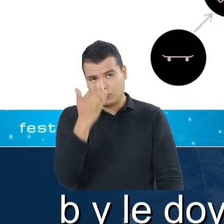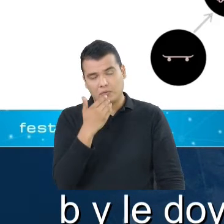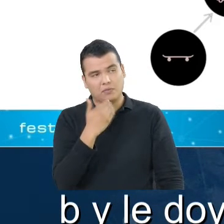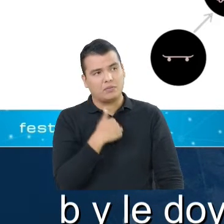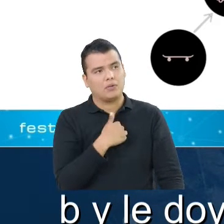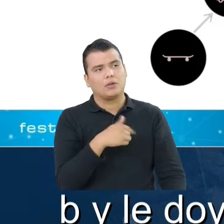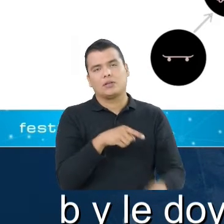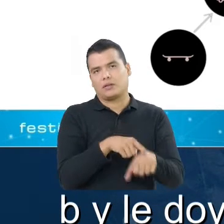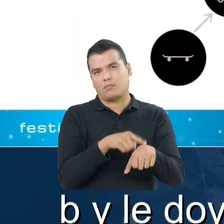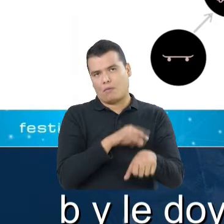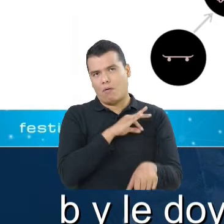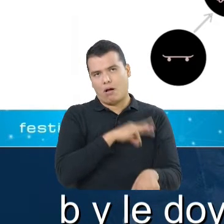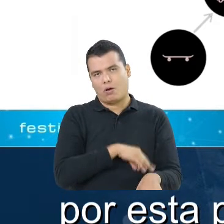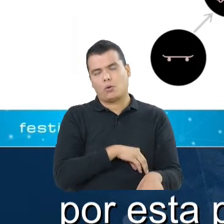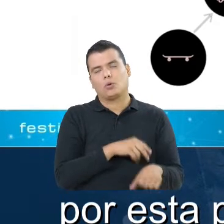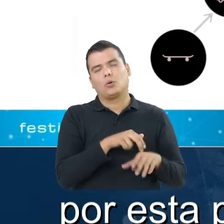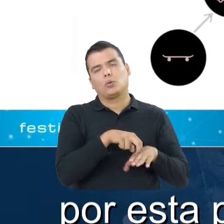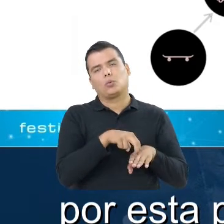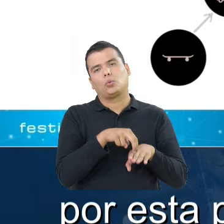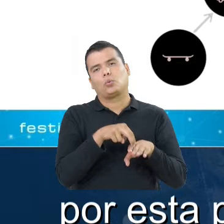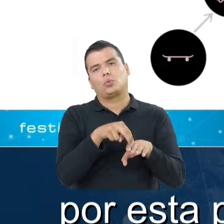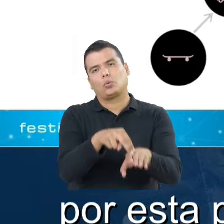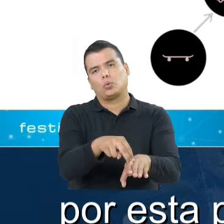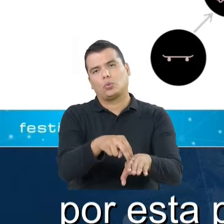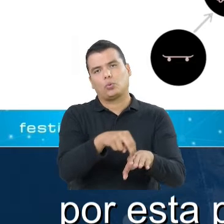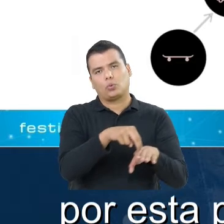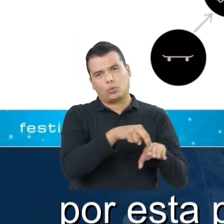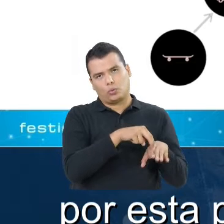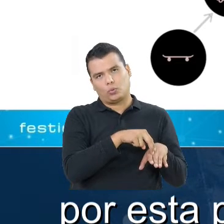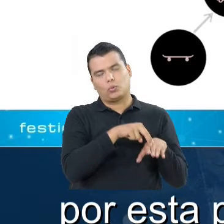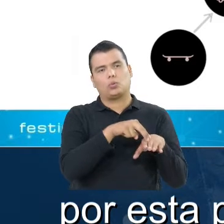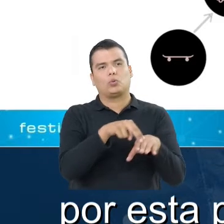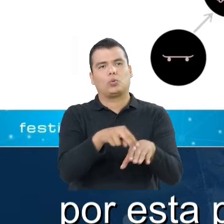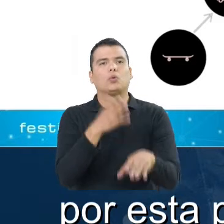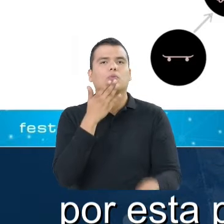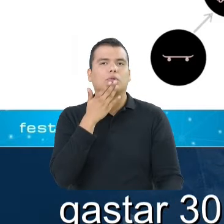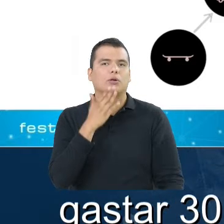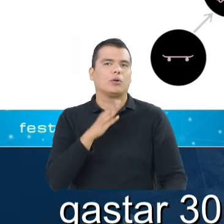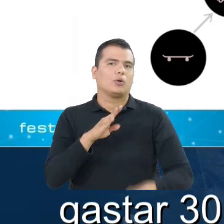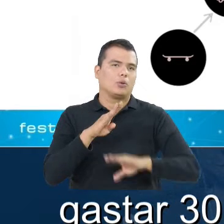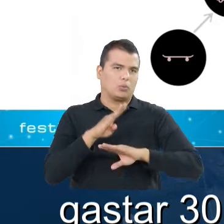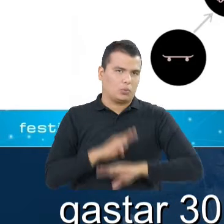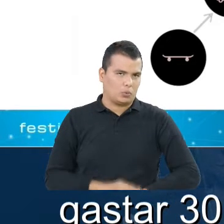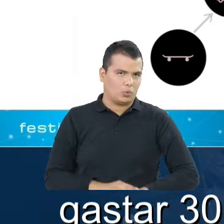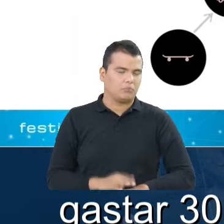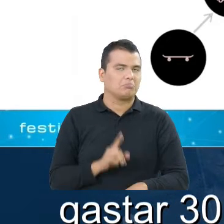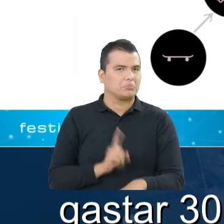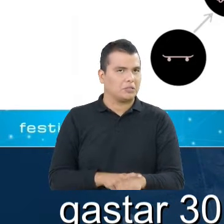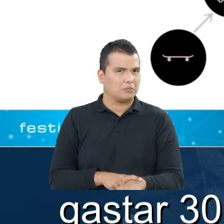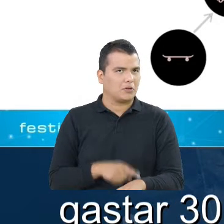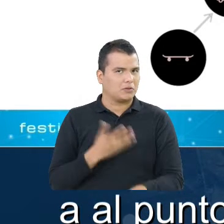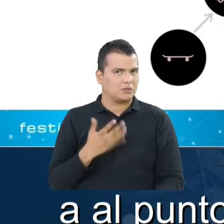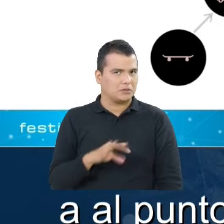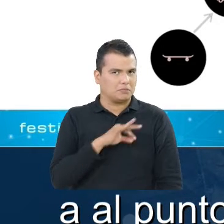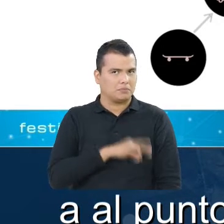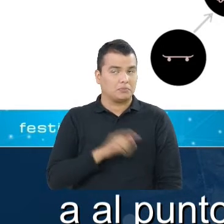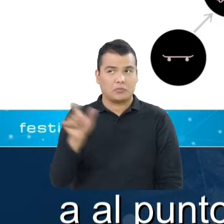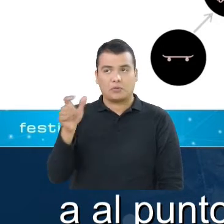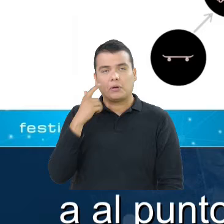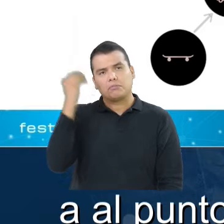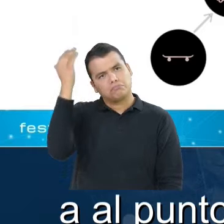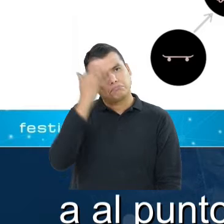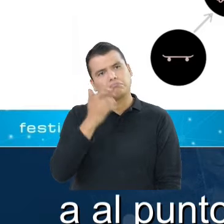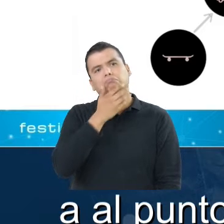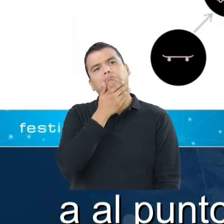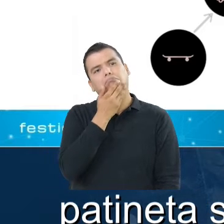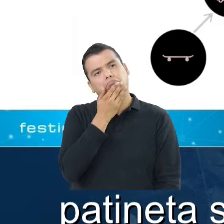30 minutos para moverse de un punto A a un punto B caminando, sino con la patineta se va a gastar 10. Cuando esa persona pruebe la patineta, me